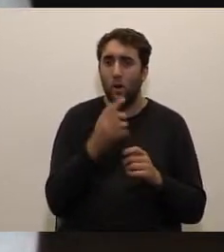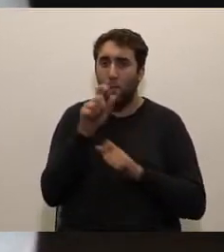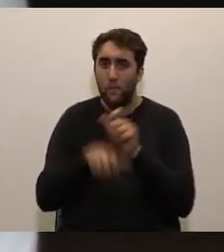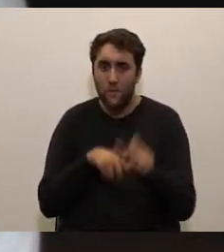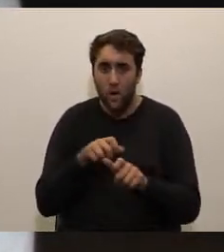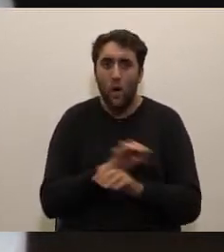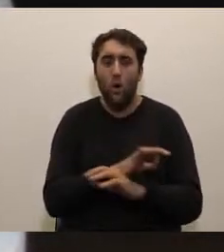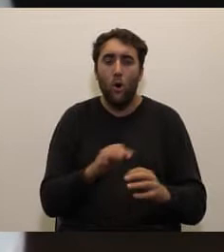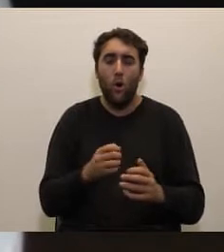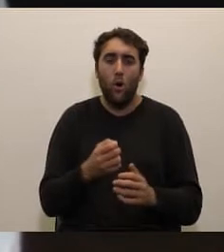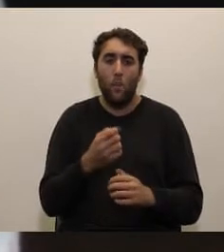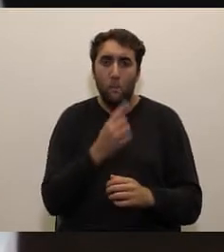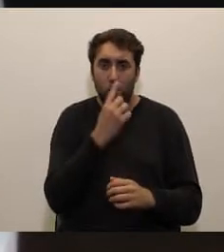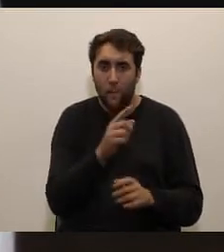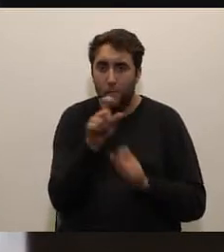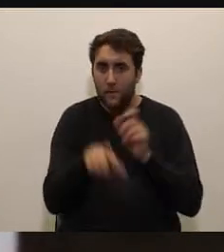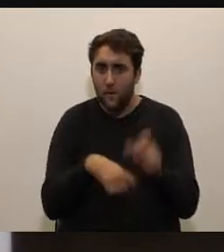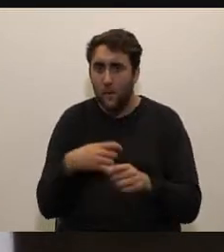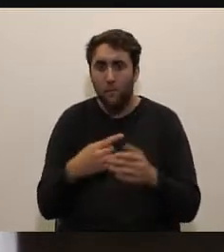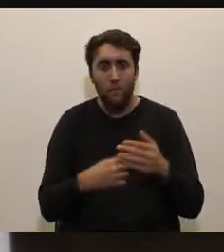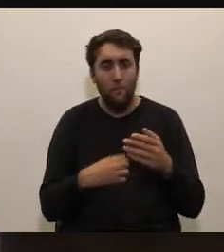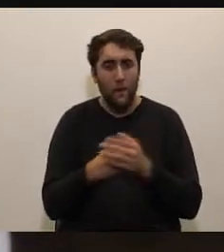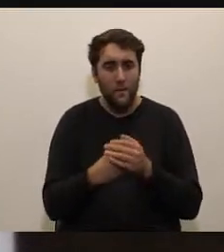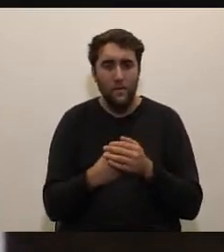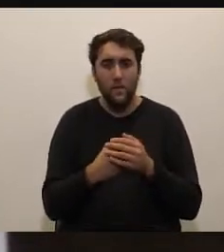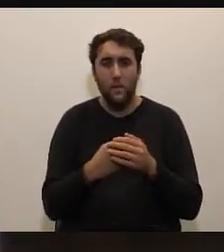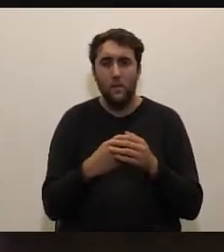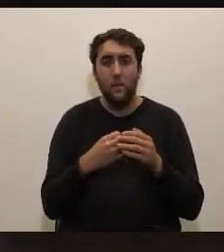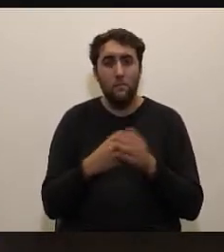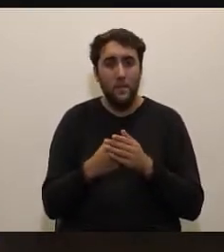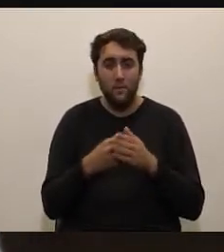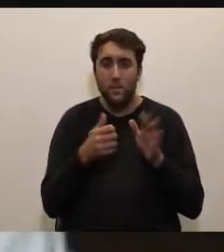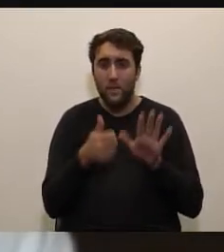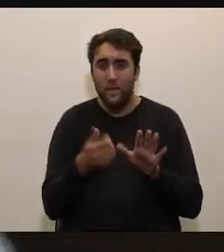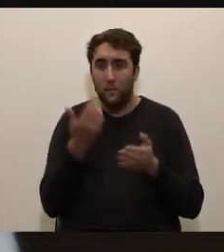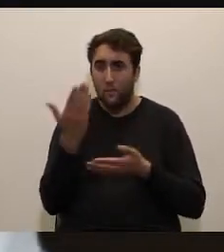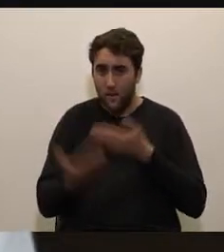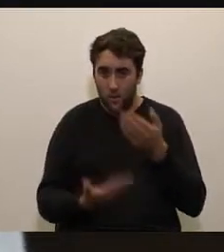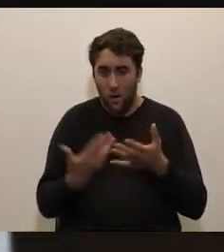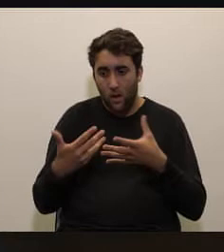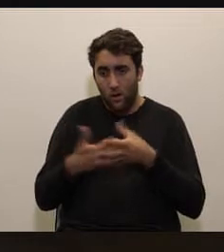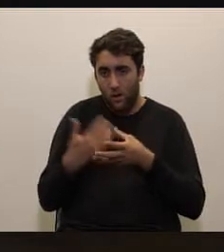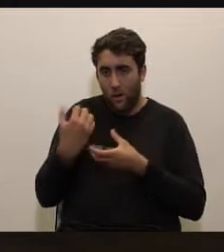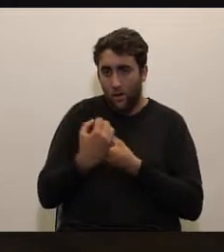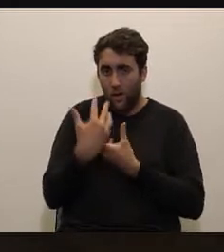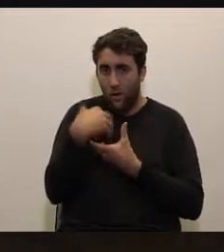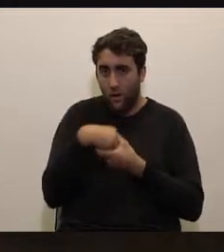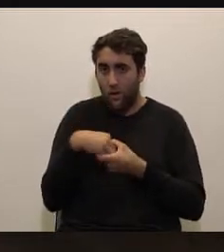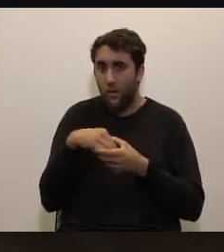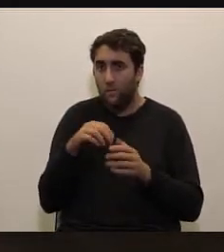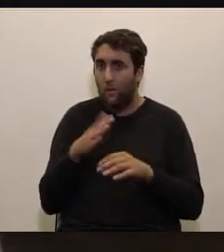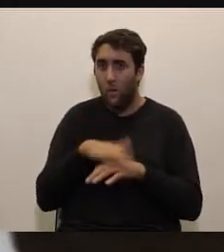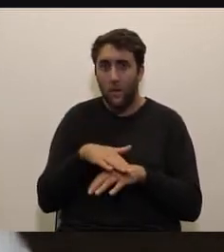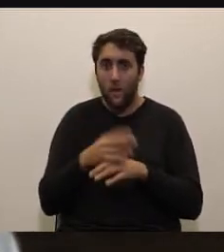locos, y en lo máximo que hemos sido históricamente es 6 personas, y sin embargo llevamos adelante 20